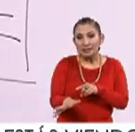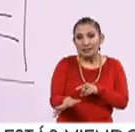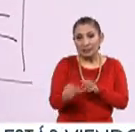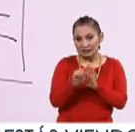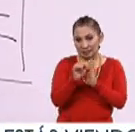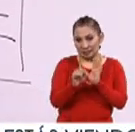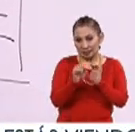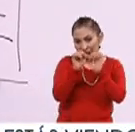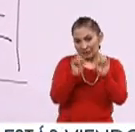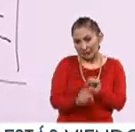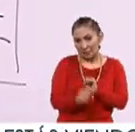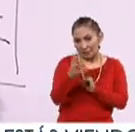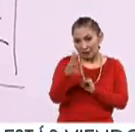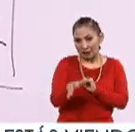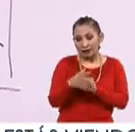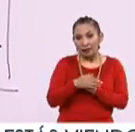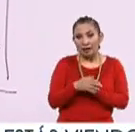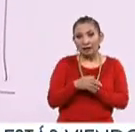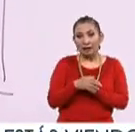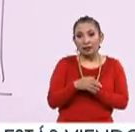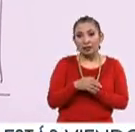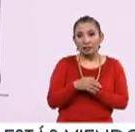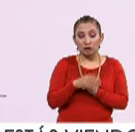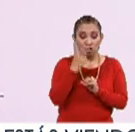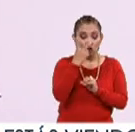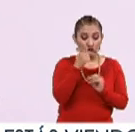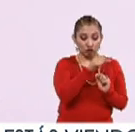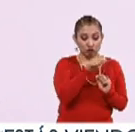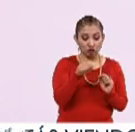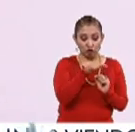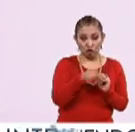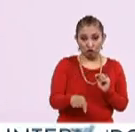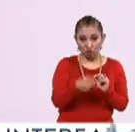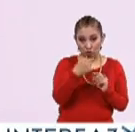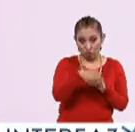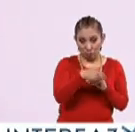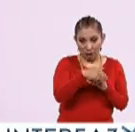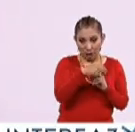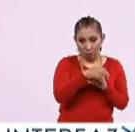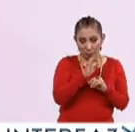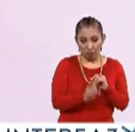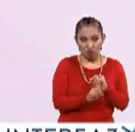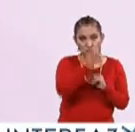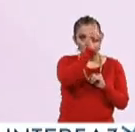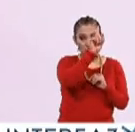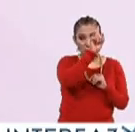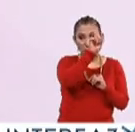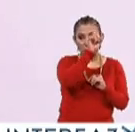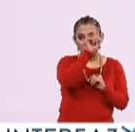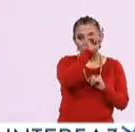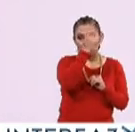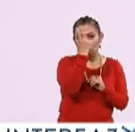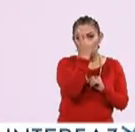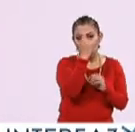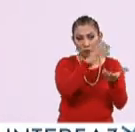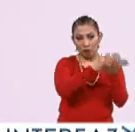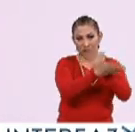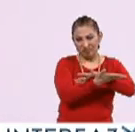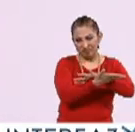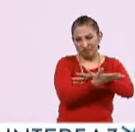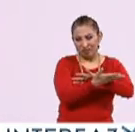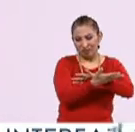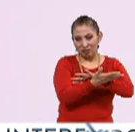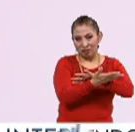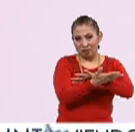decimal. Si yo tengo, y recíprocamente, si yo tengo dos rayas en una cierta casilla, pues puedo subir de nivel y se vuelven un punto arriba,